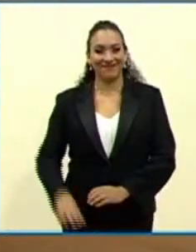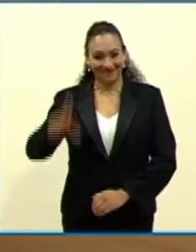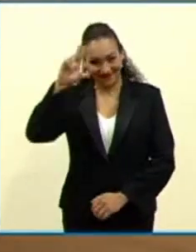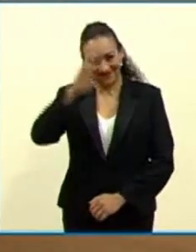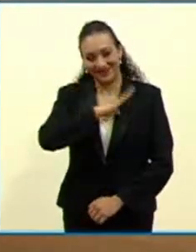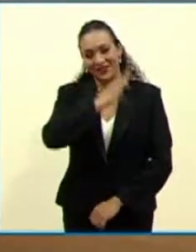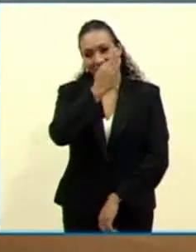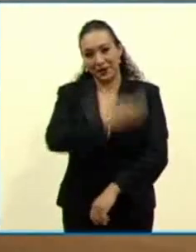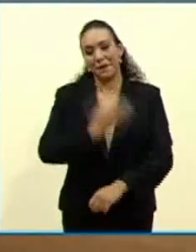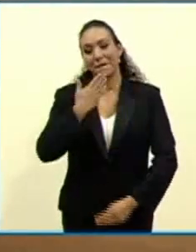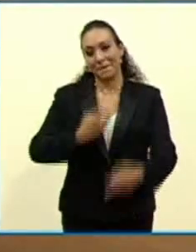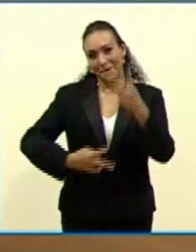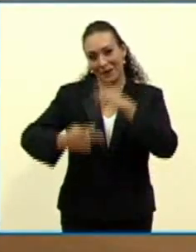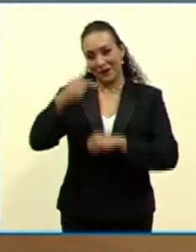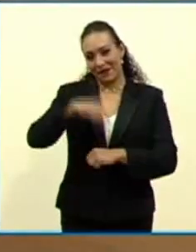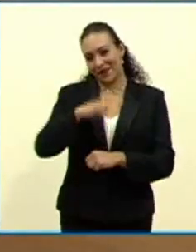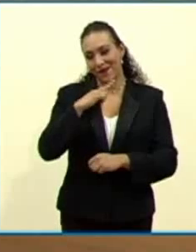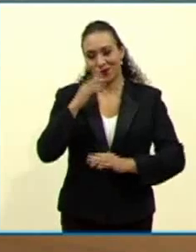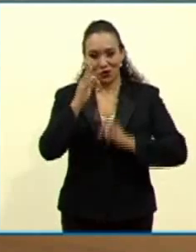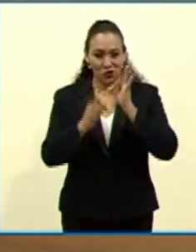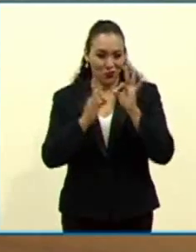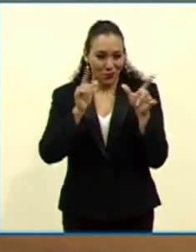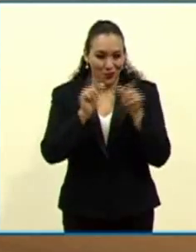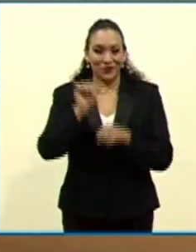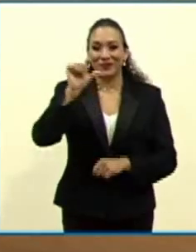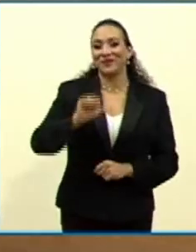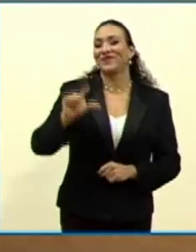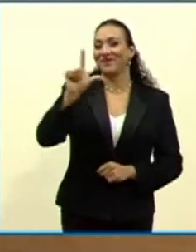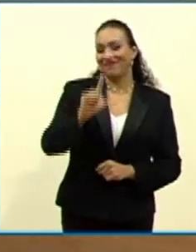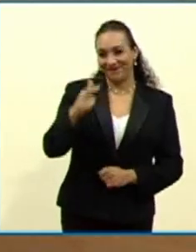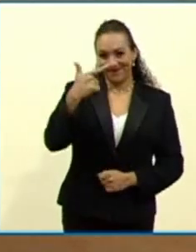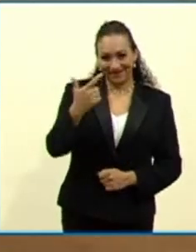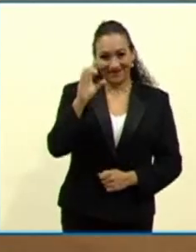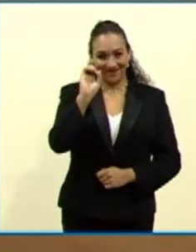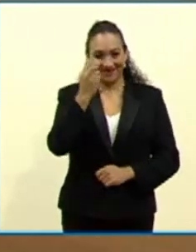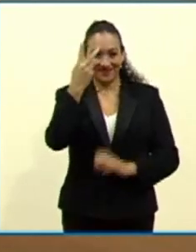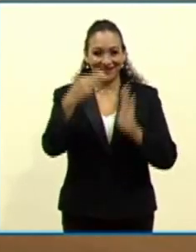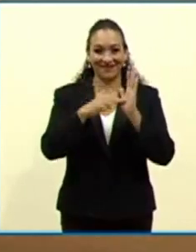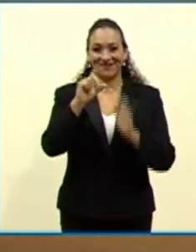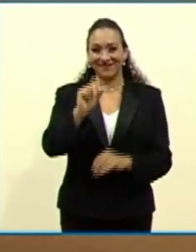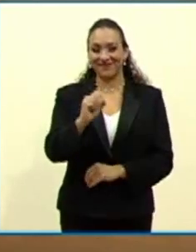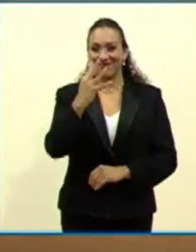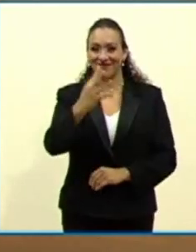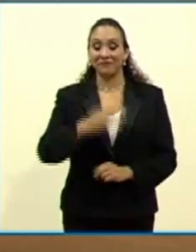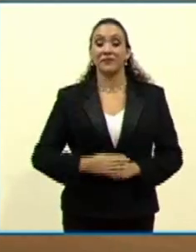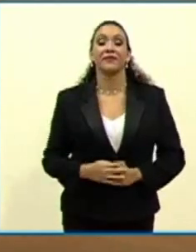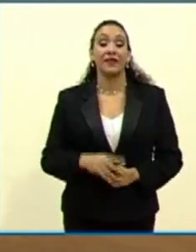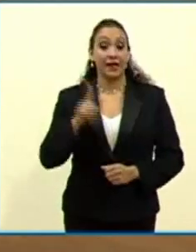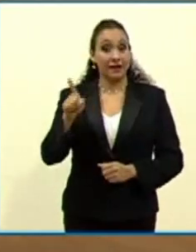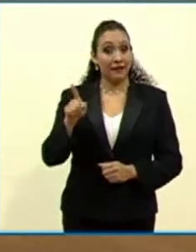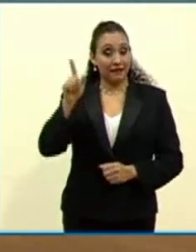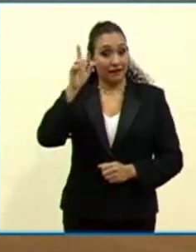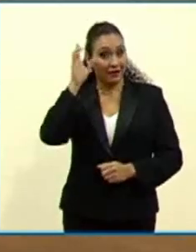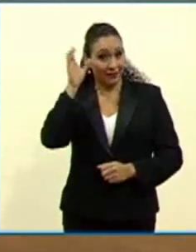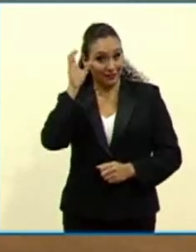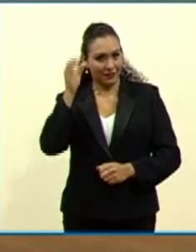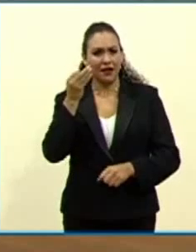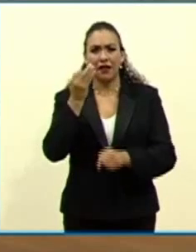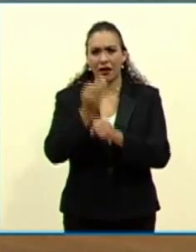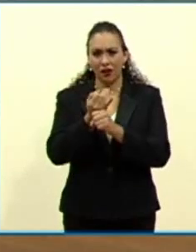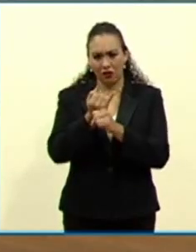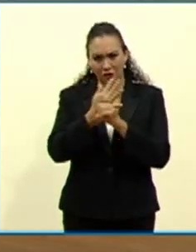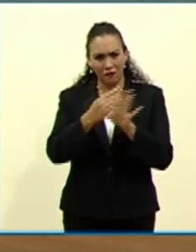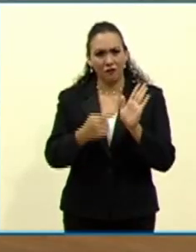buenas tardes, bienvenidos a este corte informativo, hoy que es lunes 7 de octubre de 2024. Soy Citlali Pérez y en los